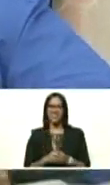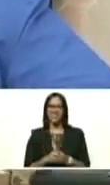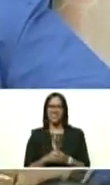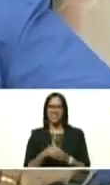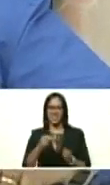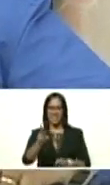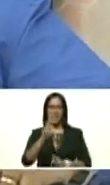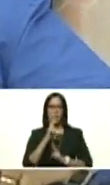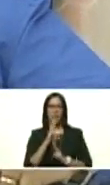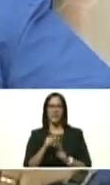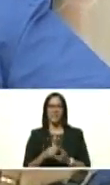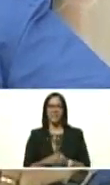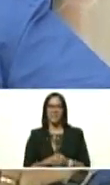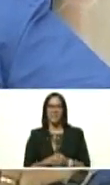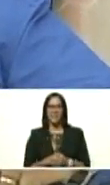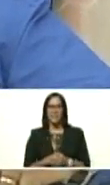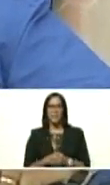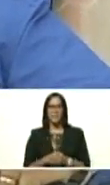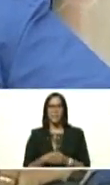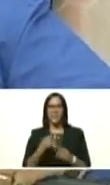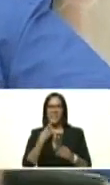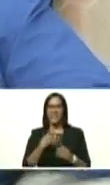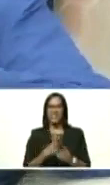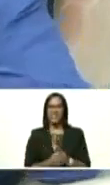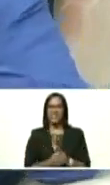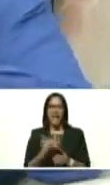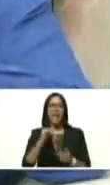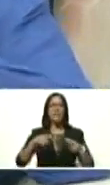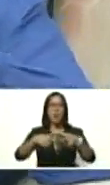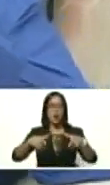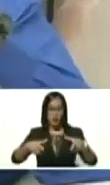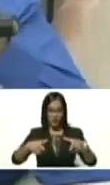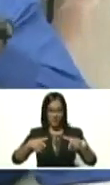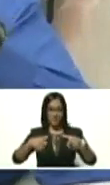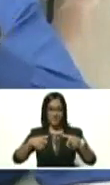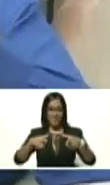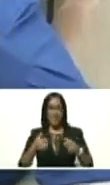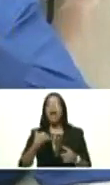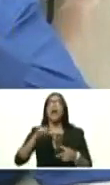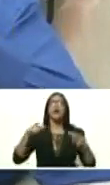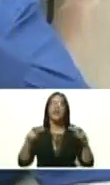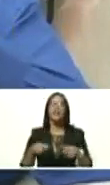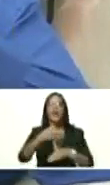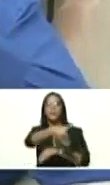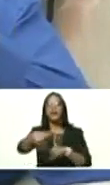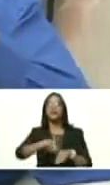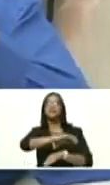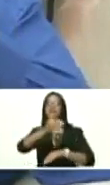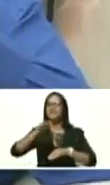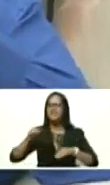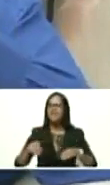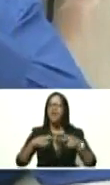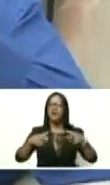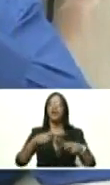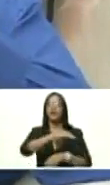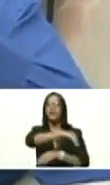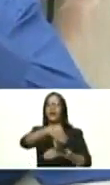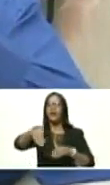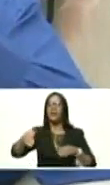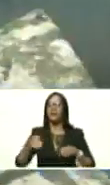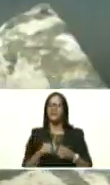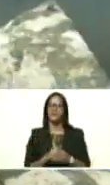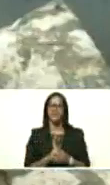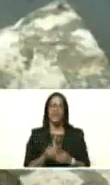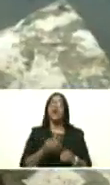responderme, ¿eh? Okay. O todos. Dale. Y dice, hay un hoyo. Hay un hoyo. Hay un hoyo en la orilla del mar. Hay un hoyo en la orilla del